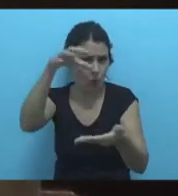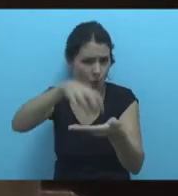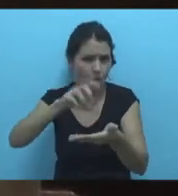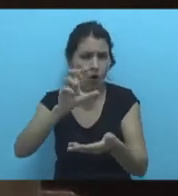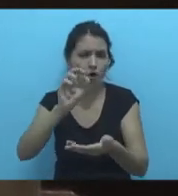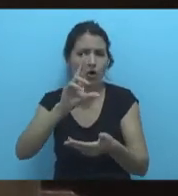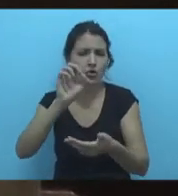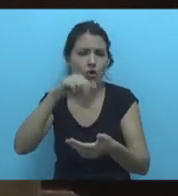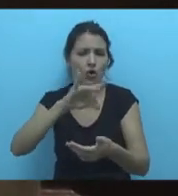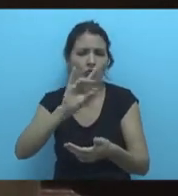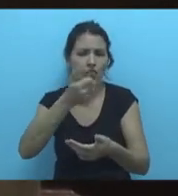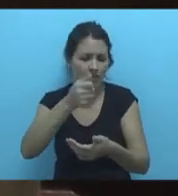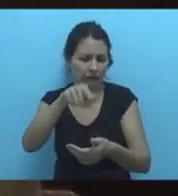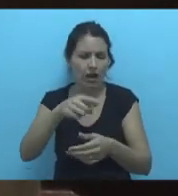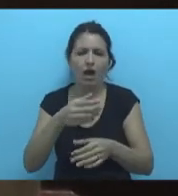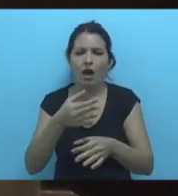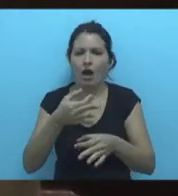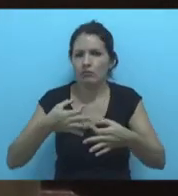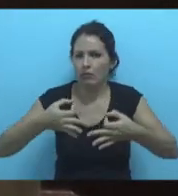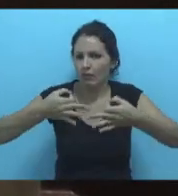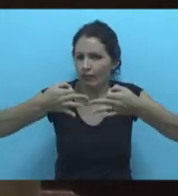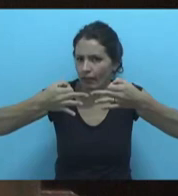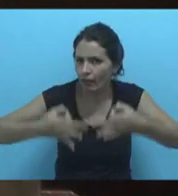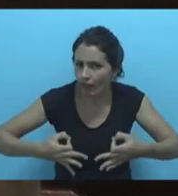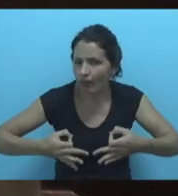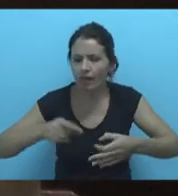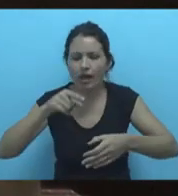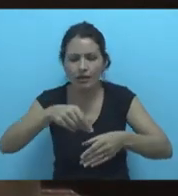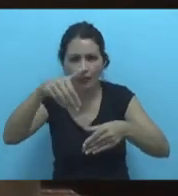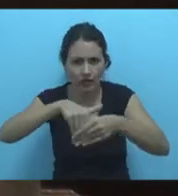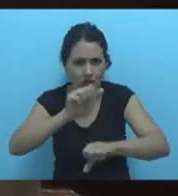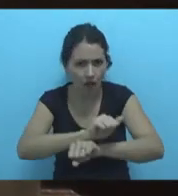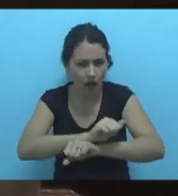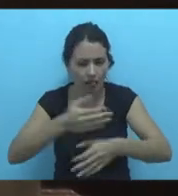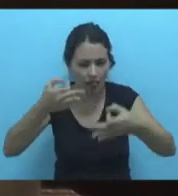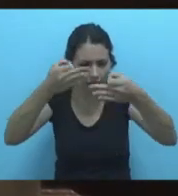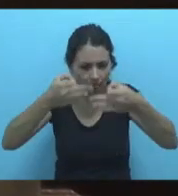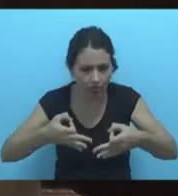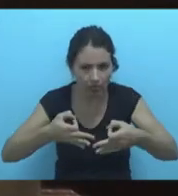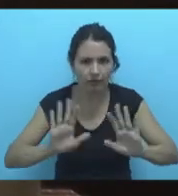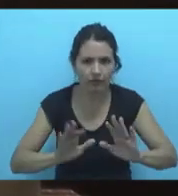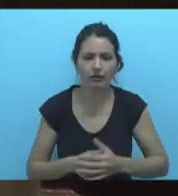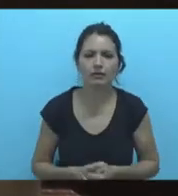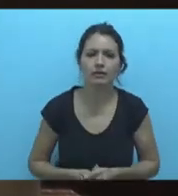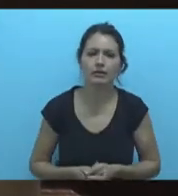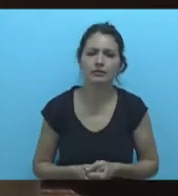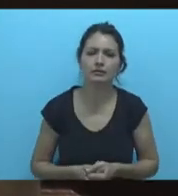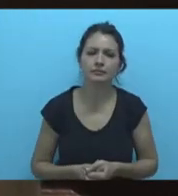una conducta ejemplar relatada por todos sus compañeros que convivieron con él esos días de